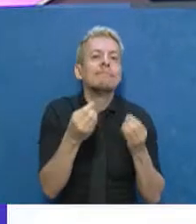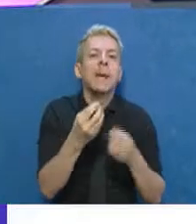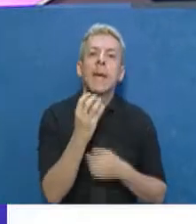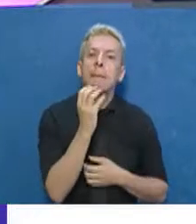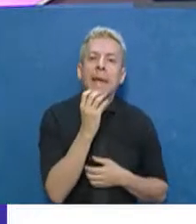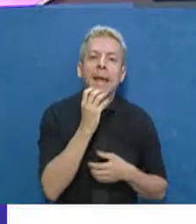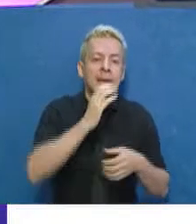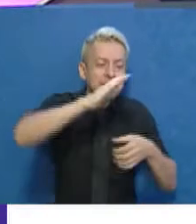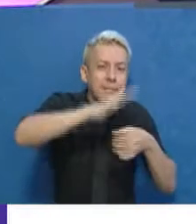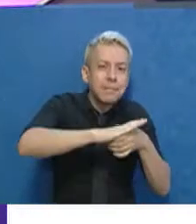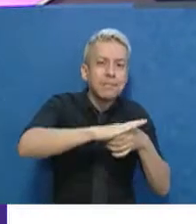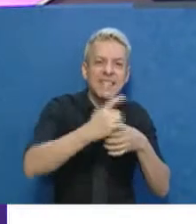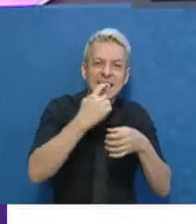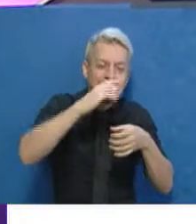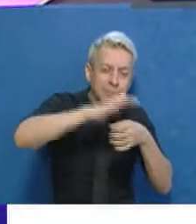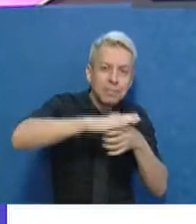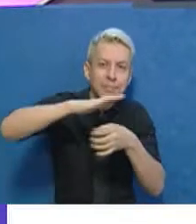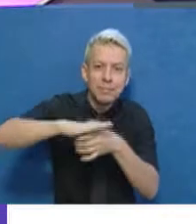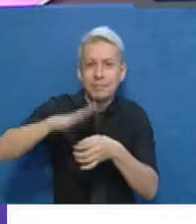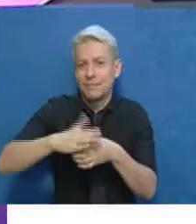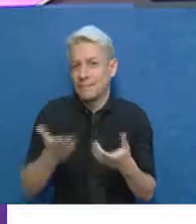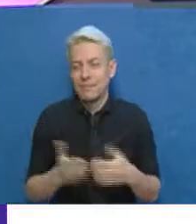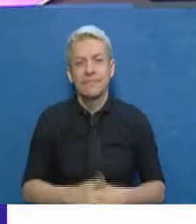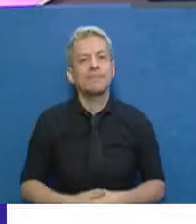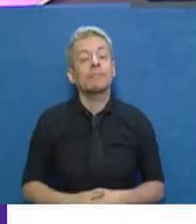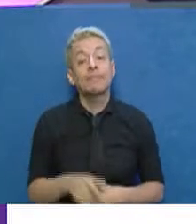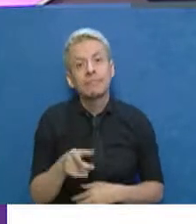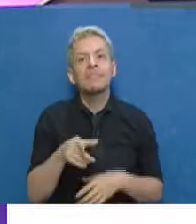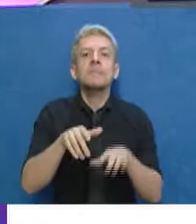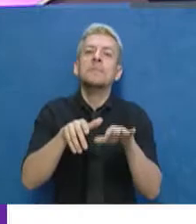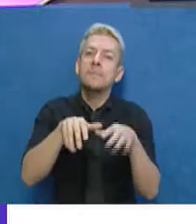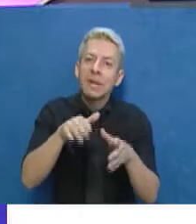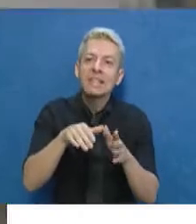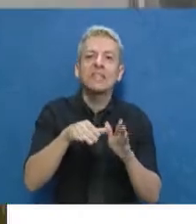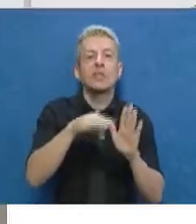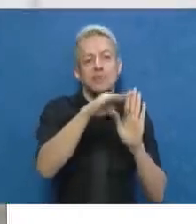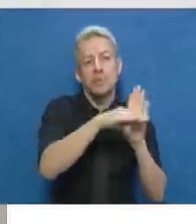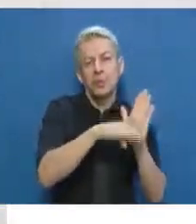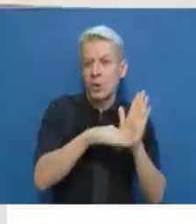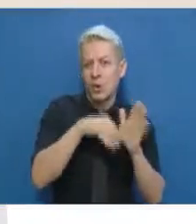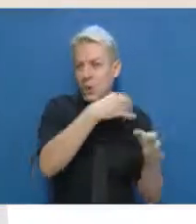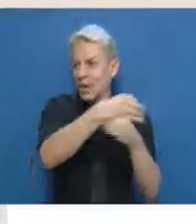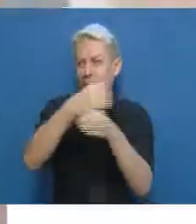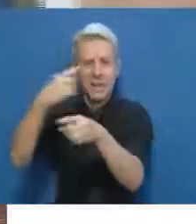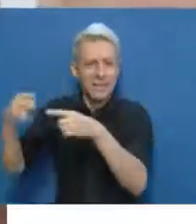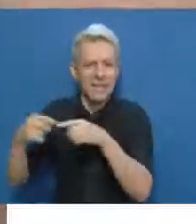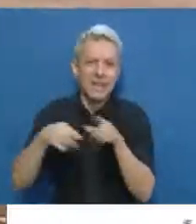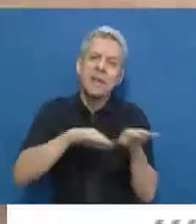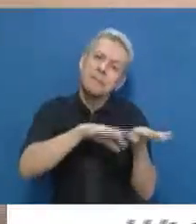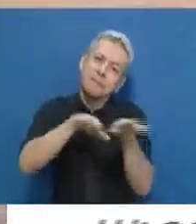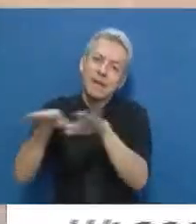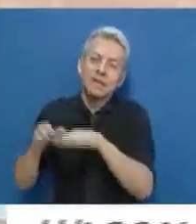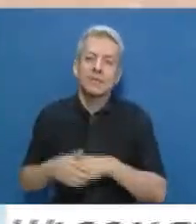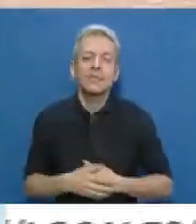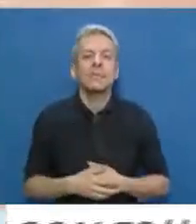exactamente. Los protocolos sanitarios son muy similares al resto de los edificios e instituciones que hemos visitado.